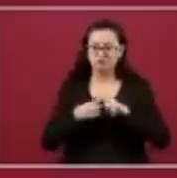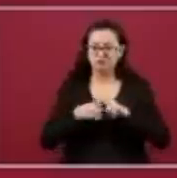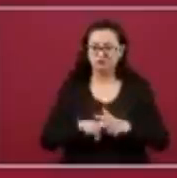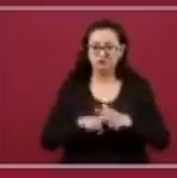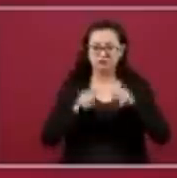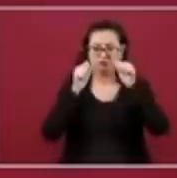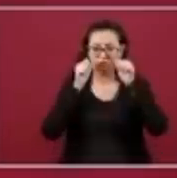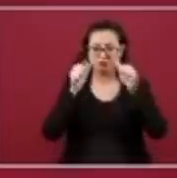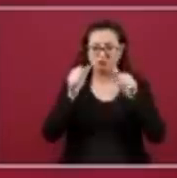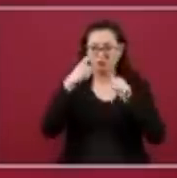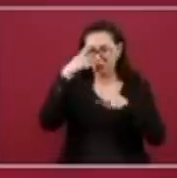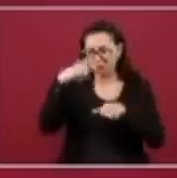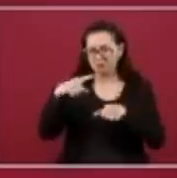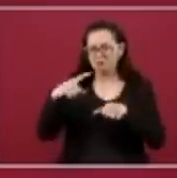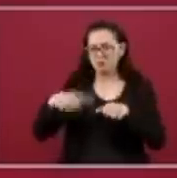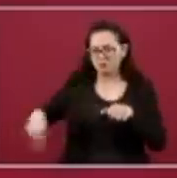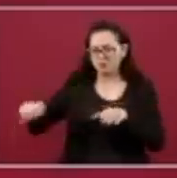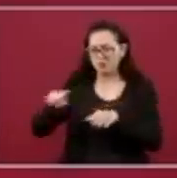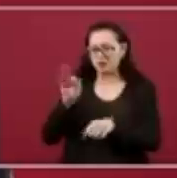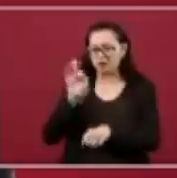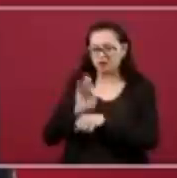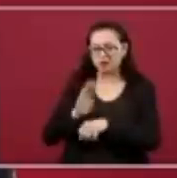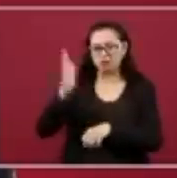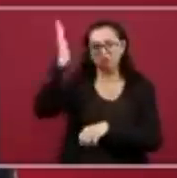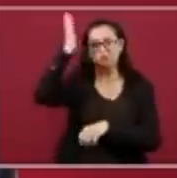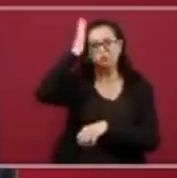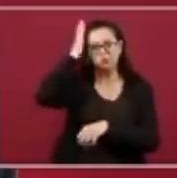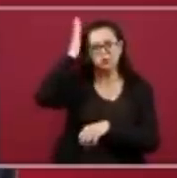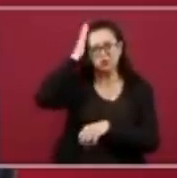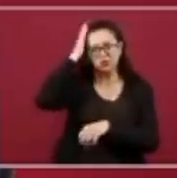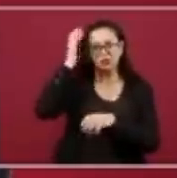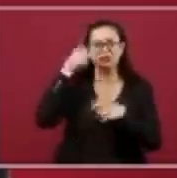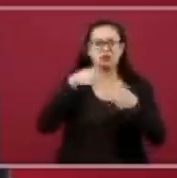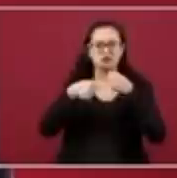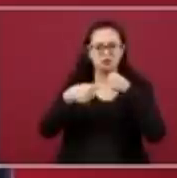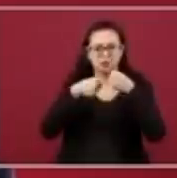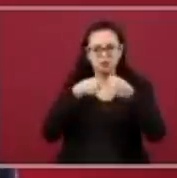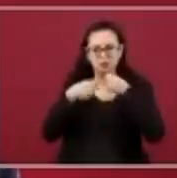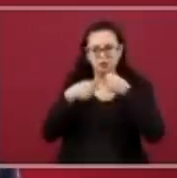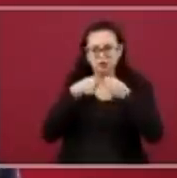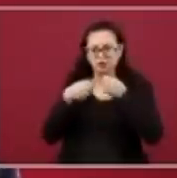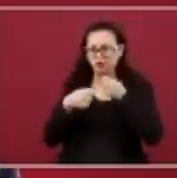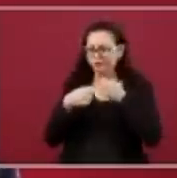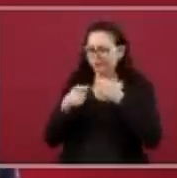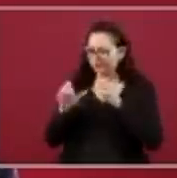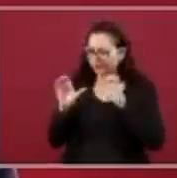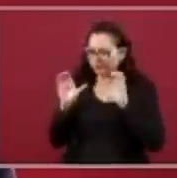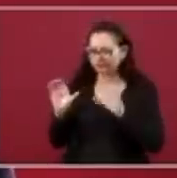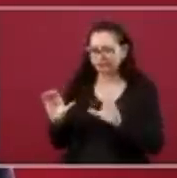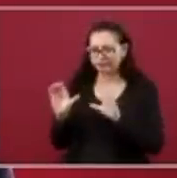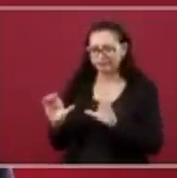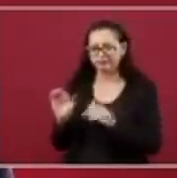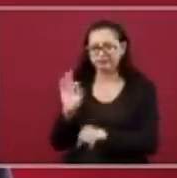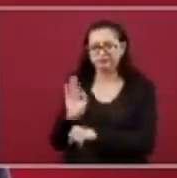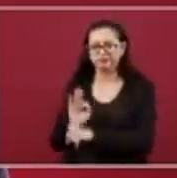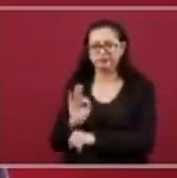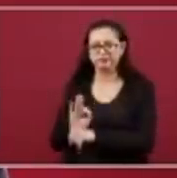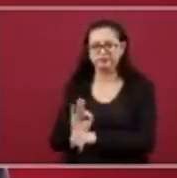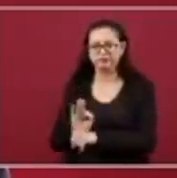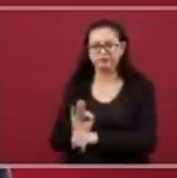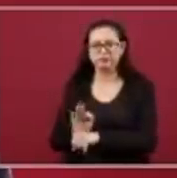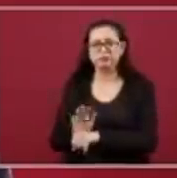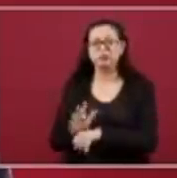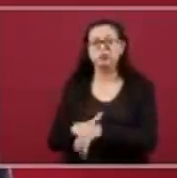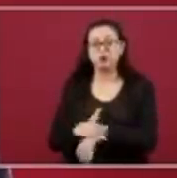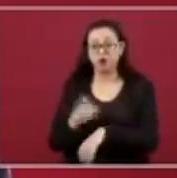de la protección de dirigentes sociales, de periodistas, porque incluso con